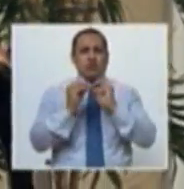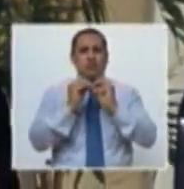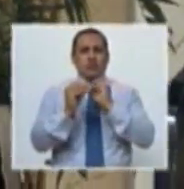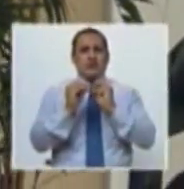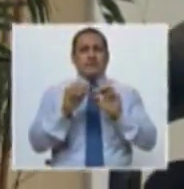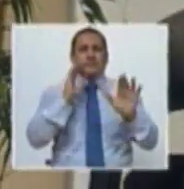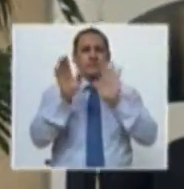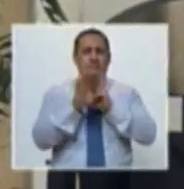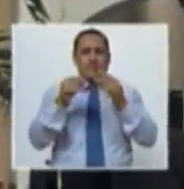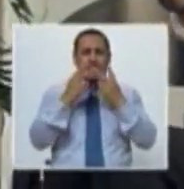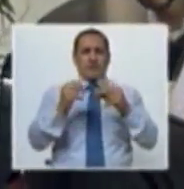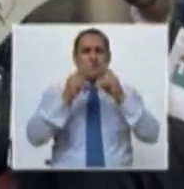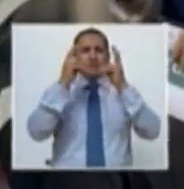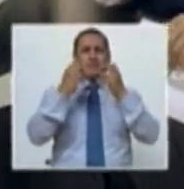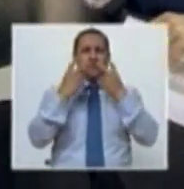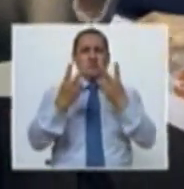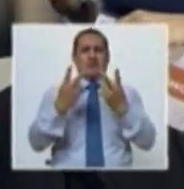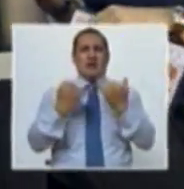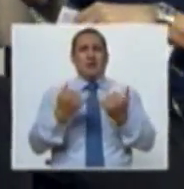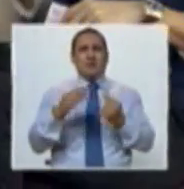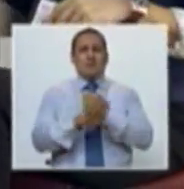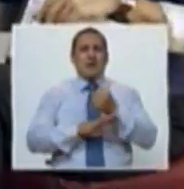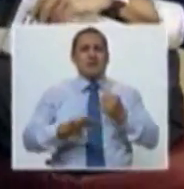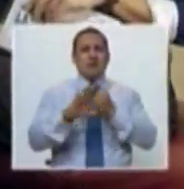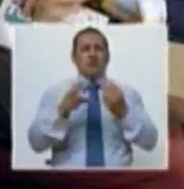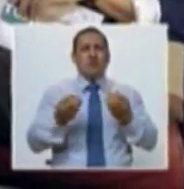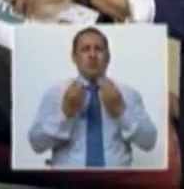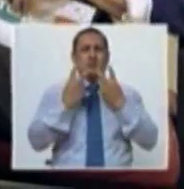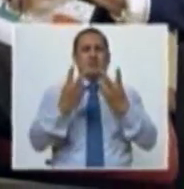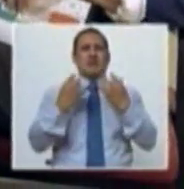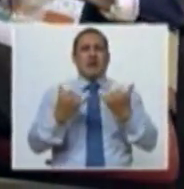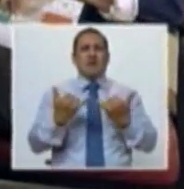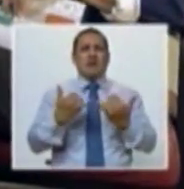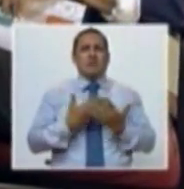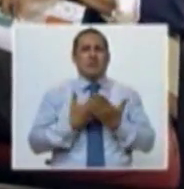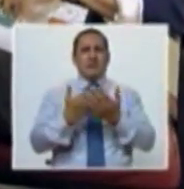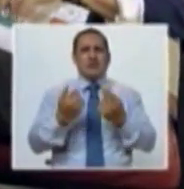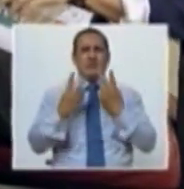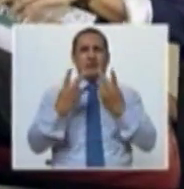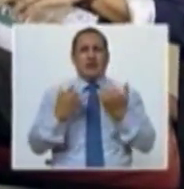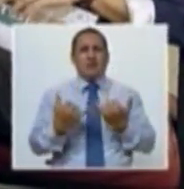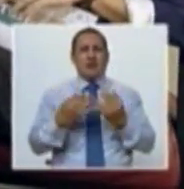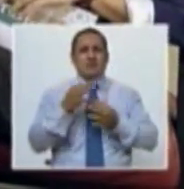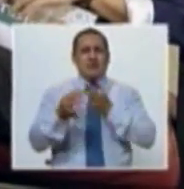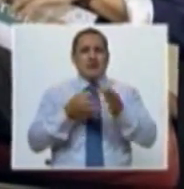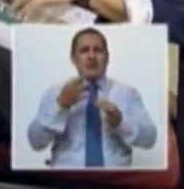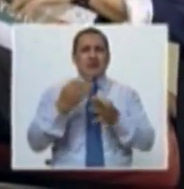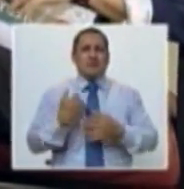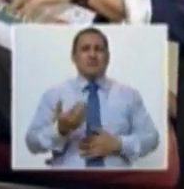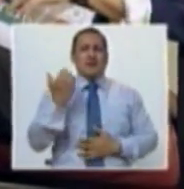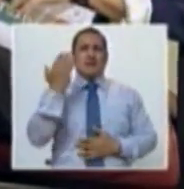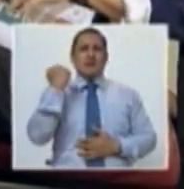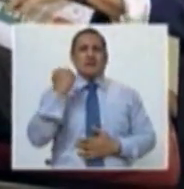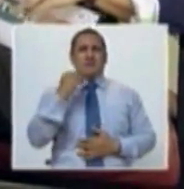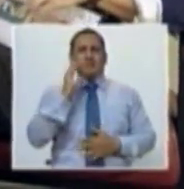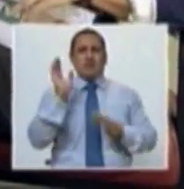siendo estos temas tan básicos, ¿cómo es que recién se cuestionan ahora? En